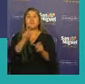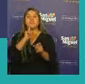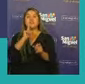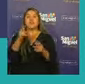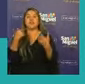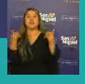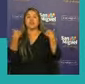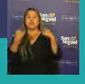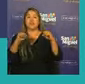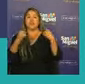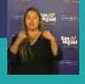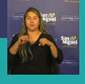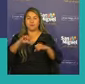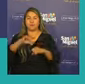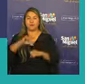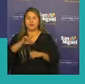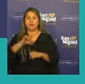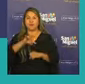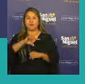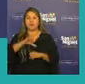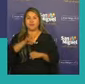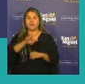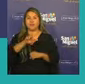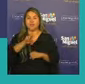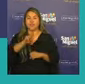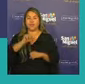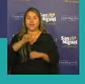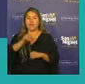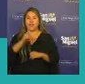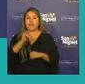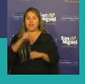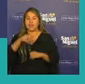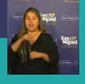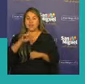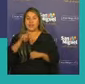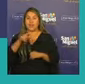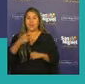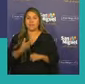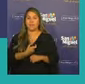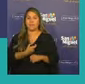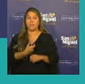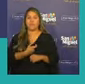deportista Geraldine Manríquez, que fue medallista en básquetbol para paralímpico.